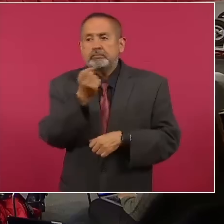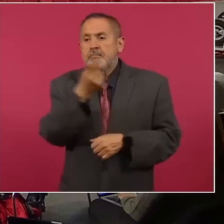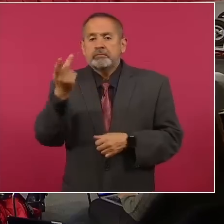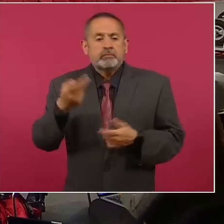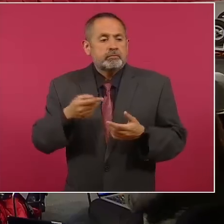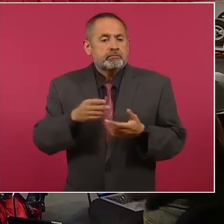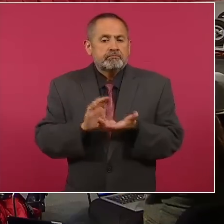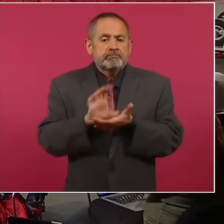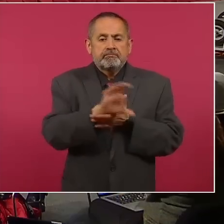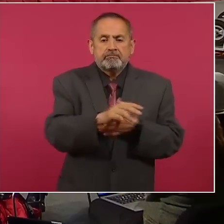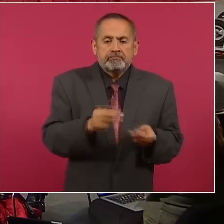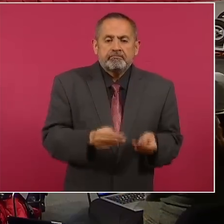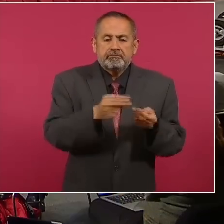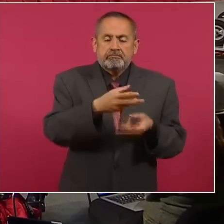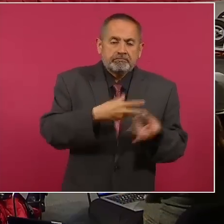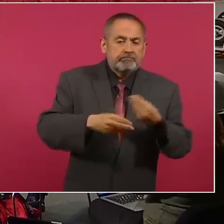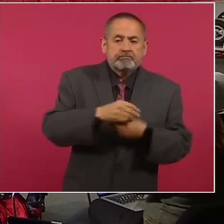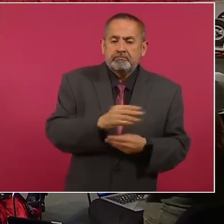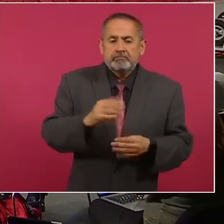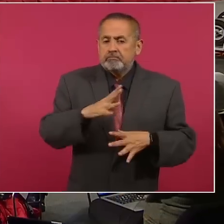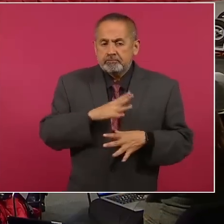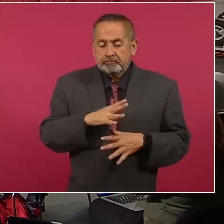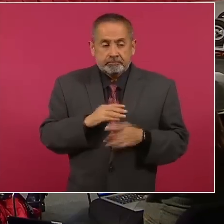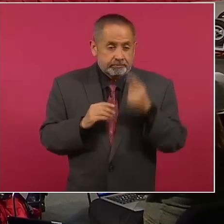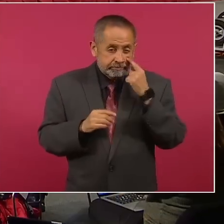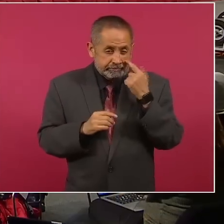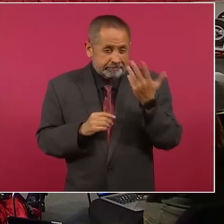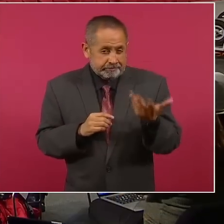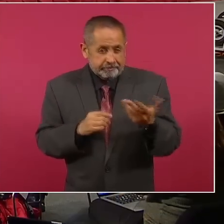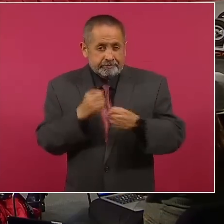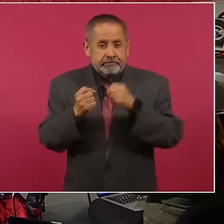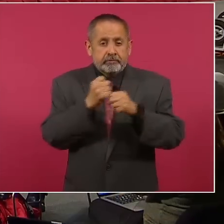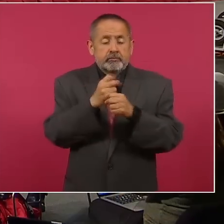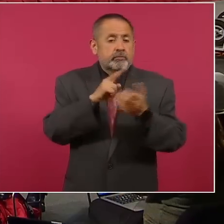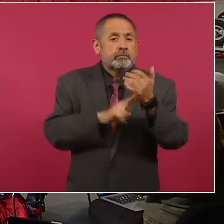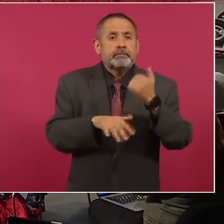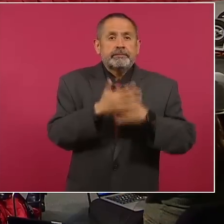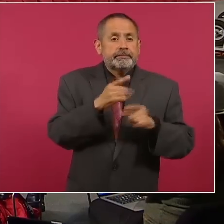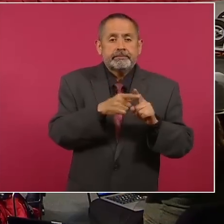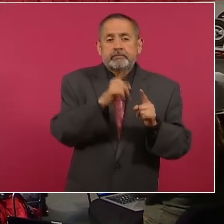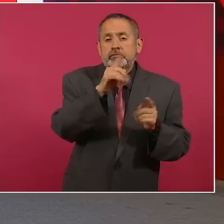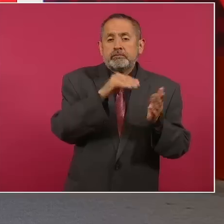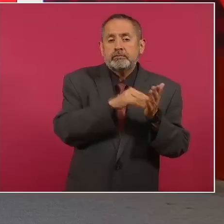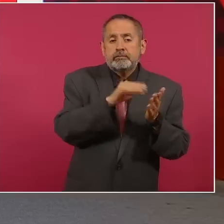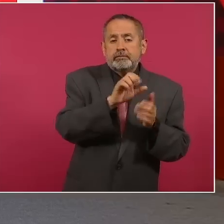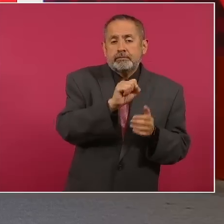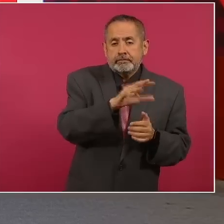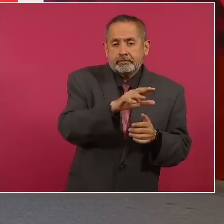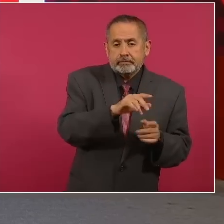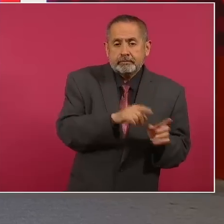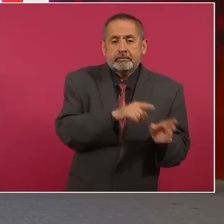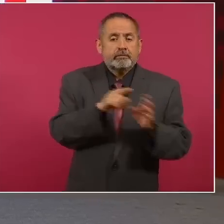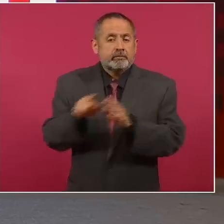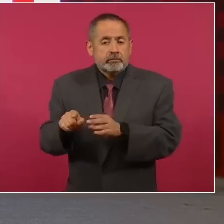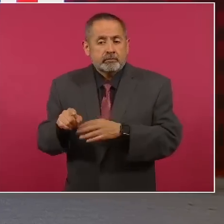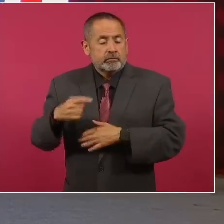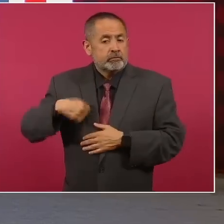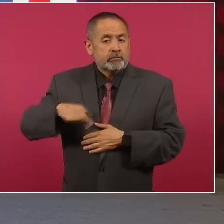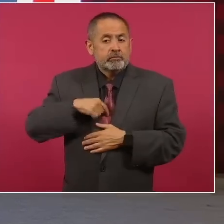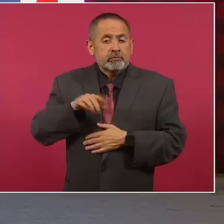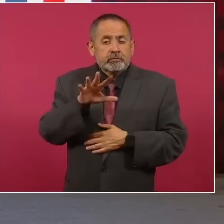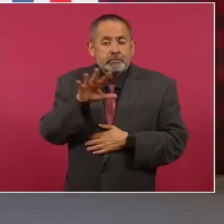De 1.065.000 que se tenía en el 2015, nosotros recibimos 519,000 barriles de